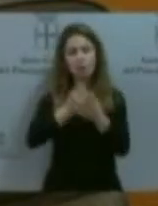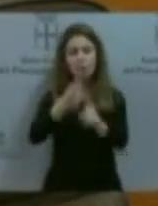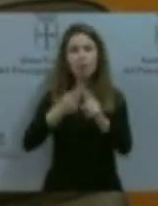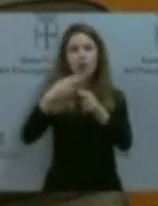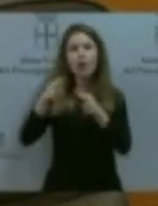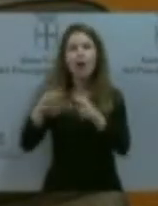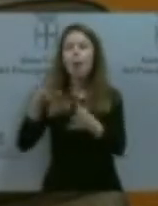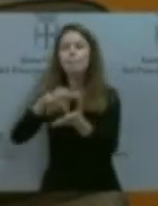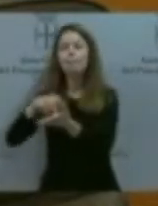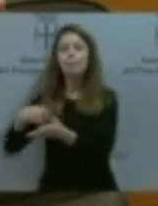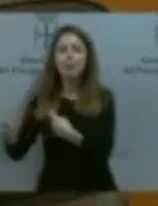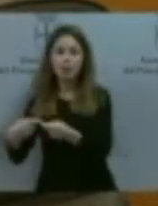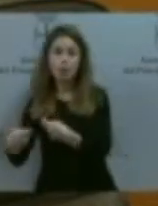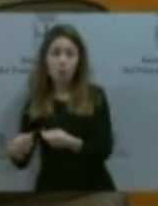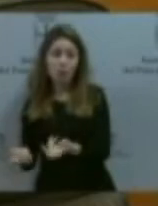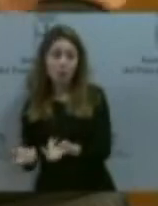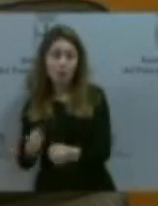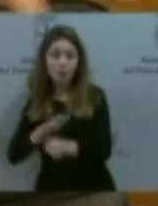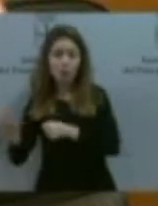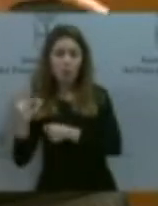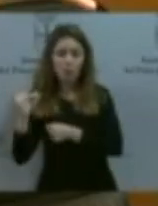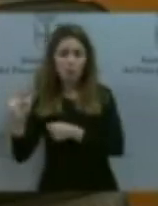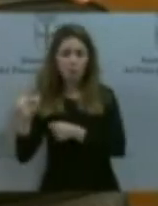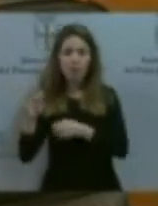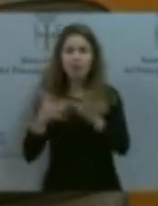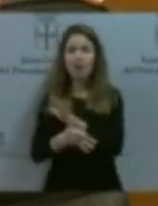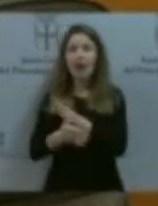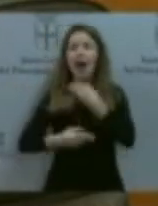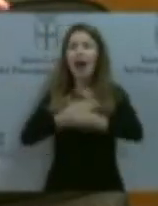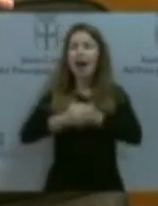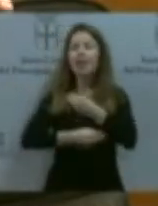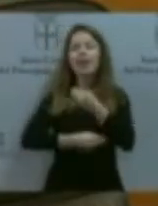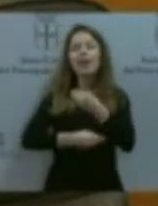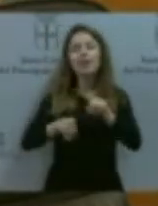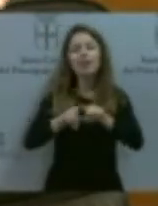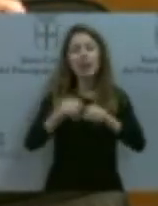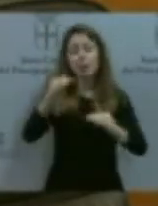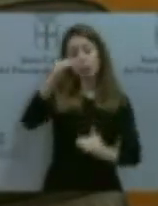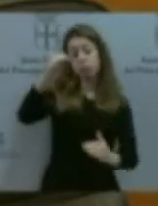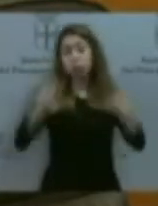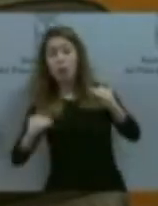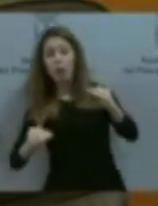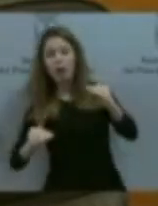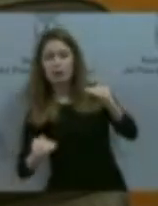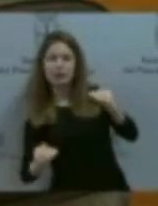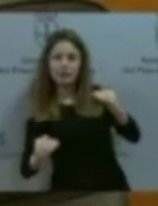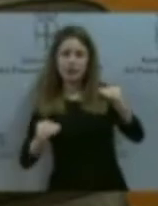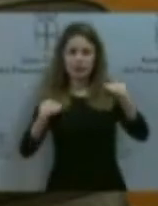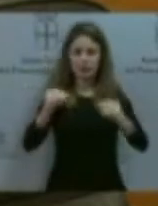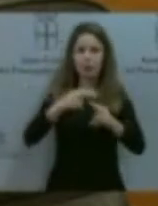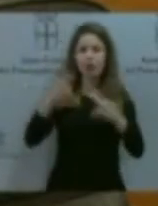es actuar ante lugares que hay desigualdad, políticas fiscales, por supuesto, a nivel estatal, frente a Amazon, por